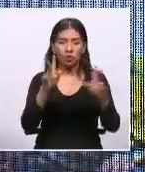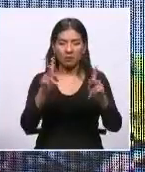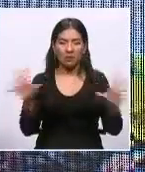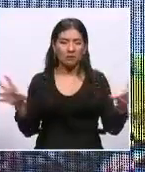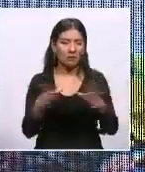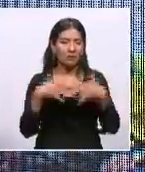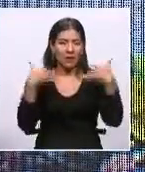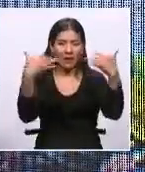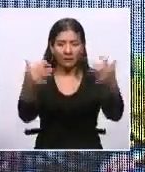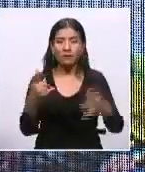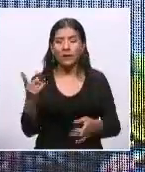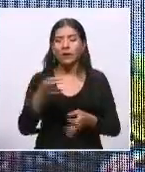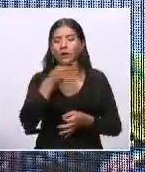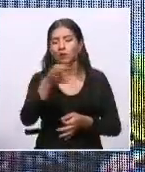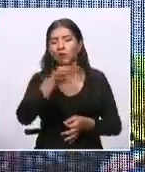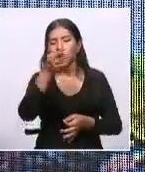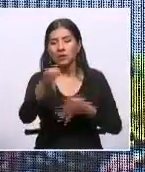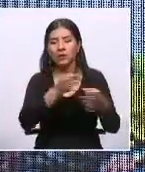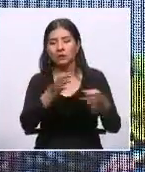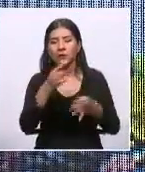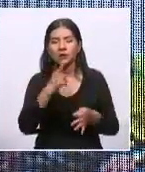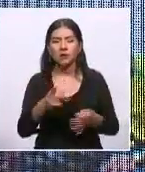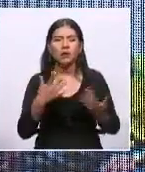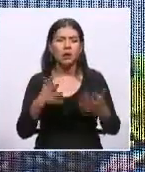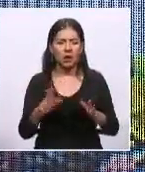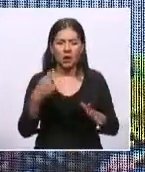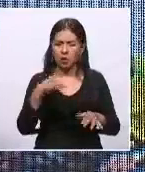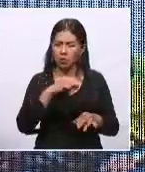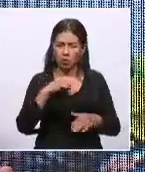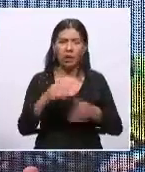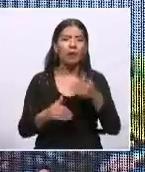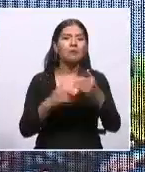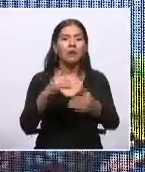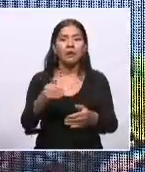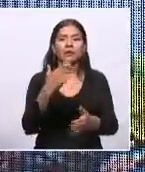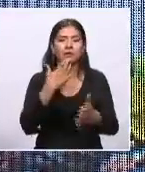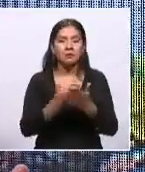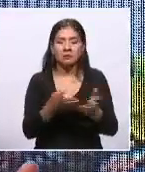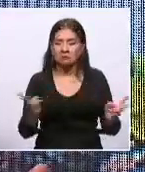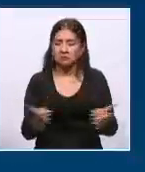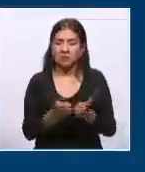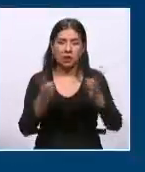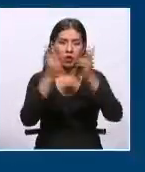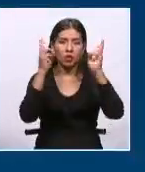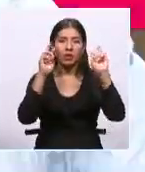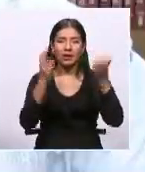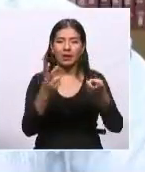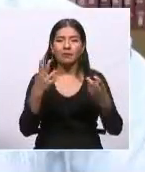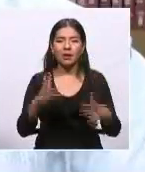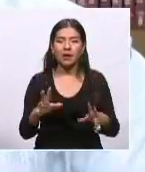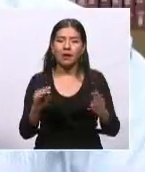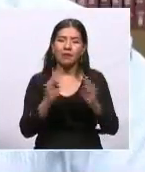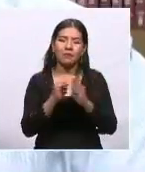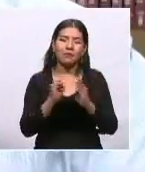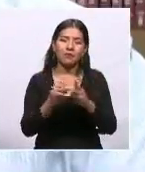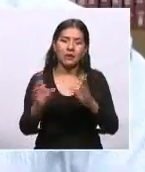señalaba que habían avanzado y que habían hecho ya una conquista y que el censo sea en marzo